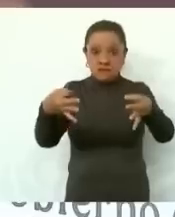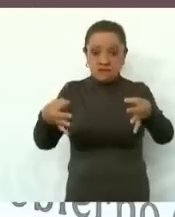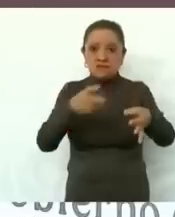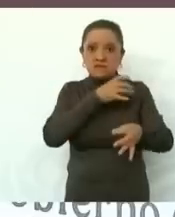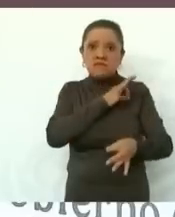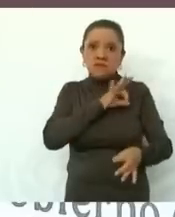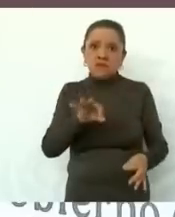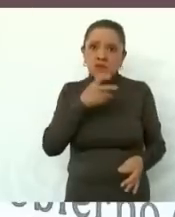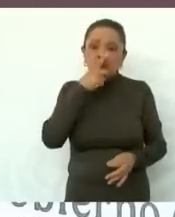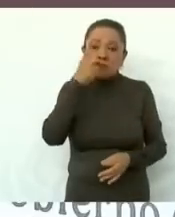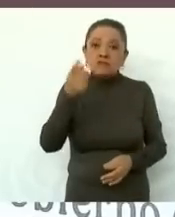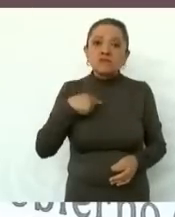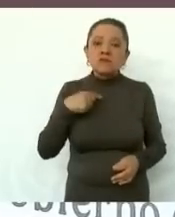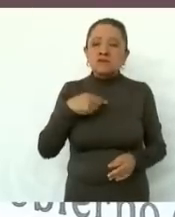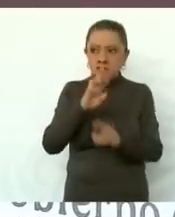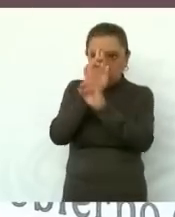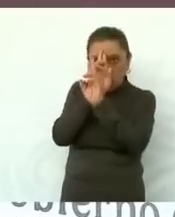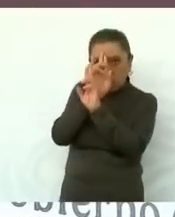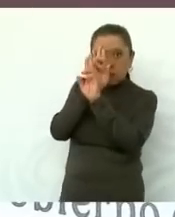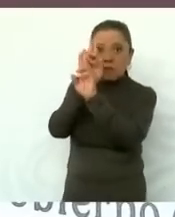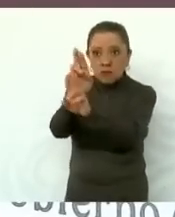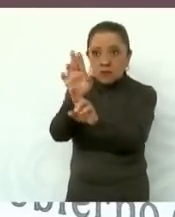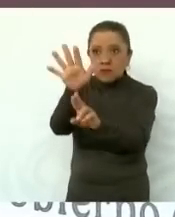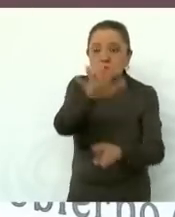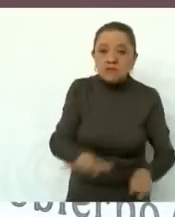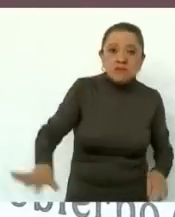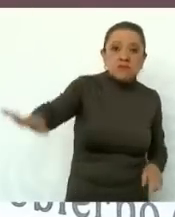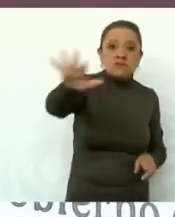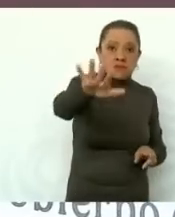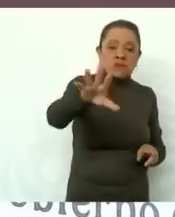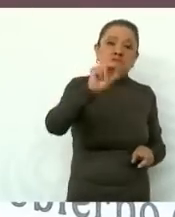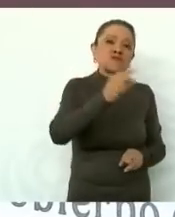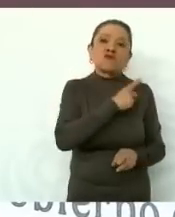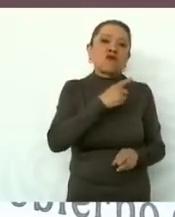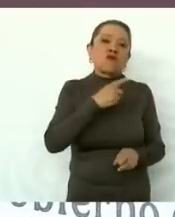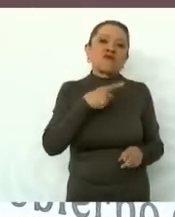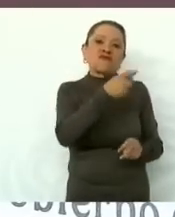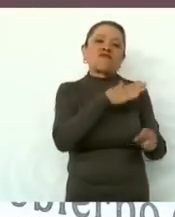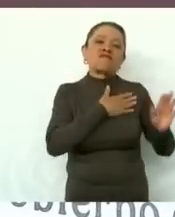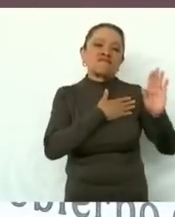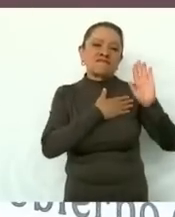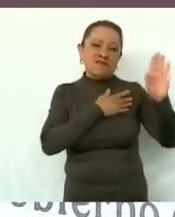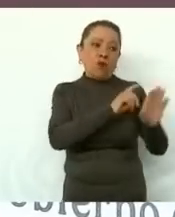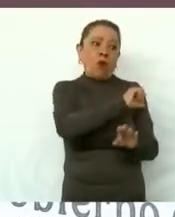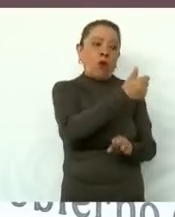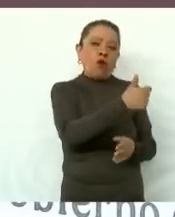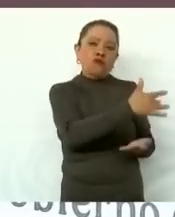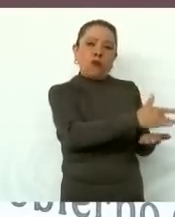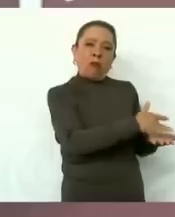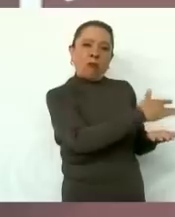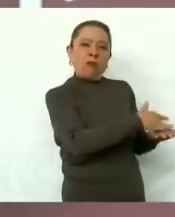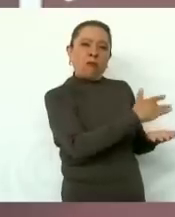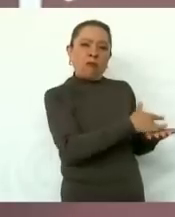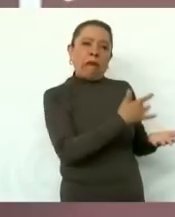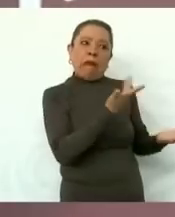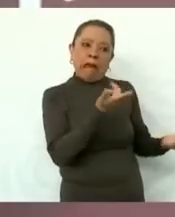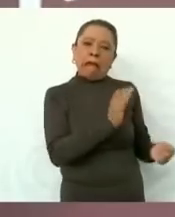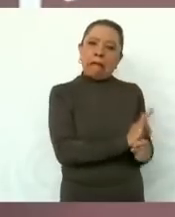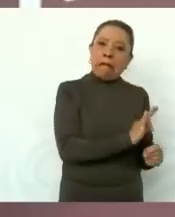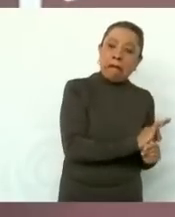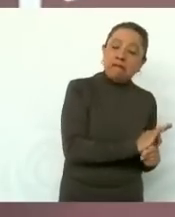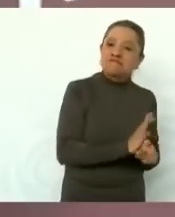me debo al pueblo, no le debo nada a nadie más. Ahí no se les puso para